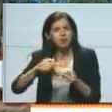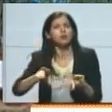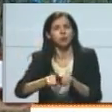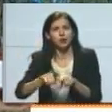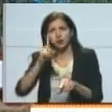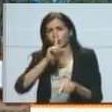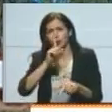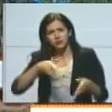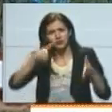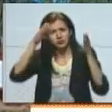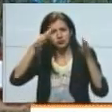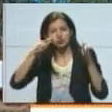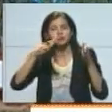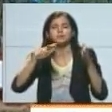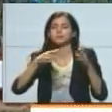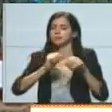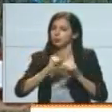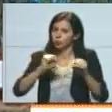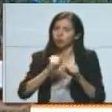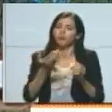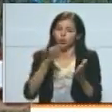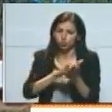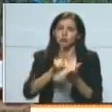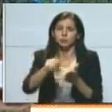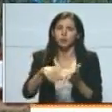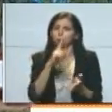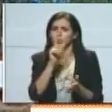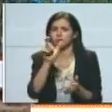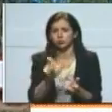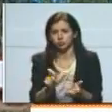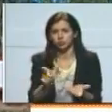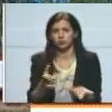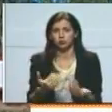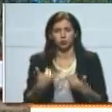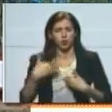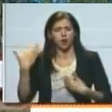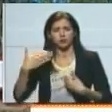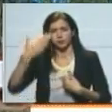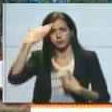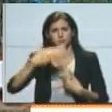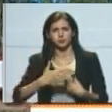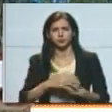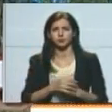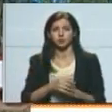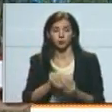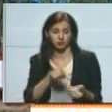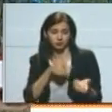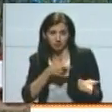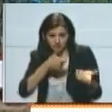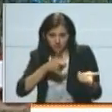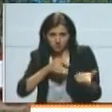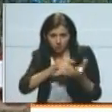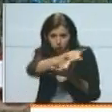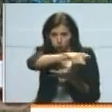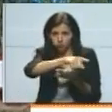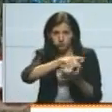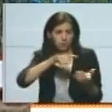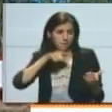hacerlo. Mira, nosotros que venimos de la Fuerza Armada, para disparar un lanzacohete,